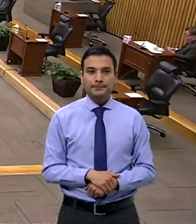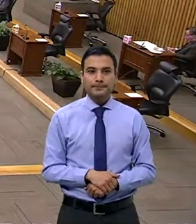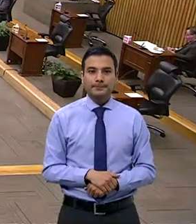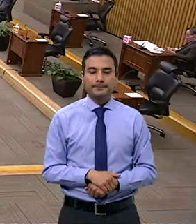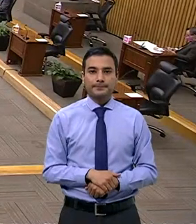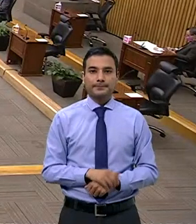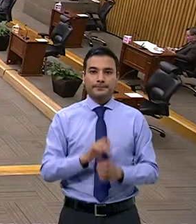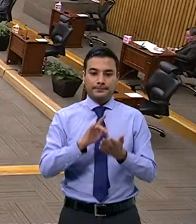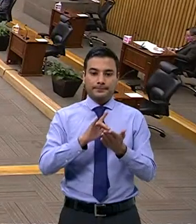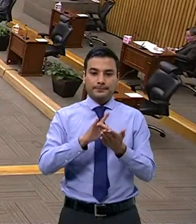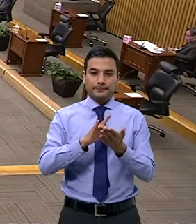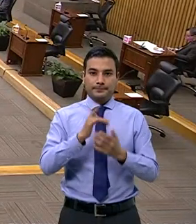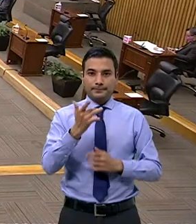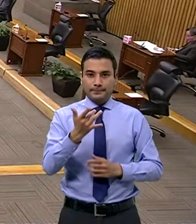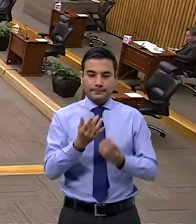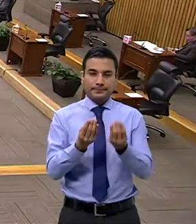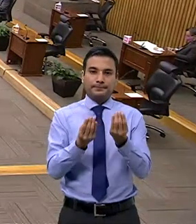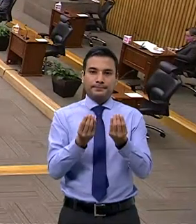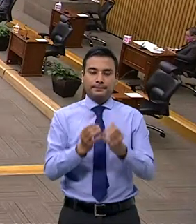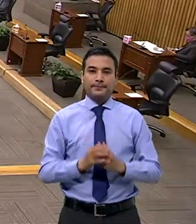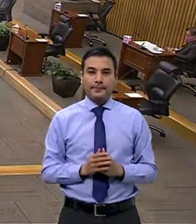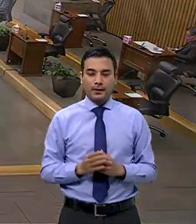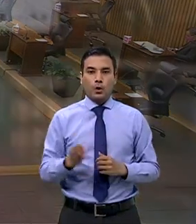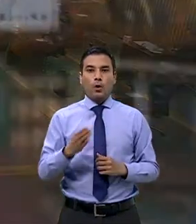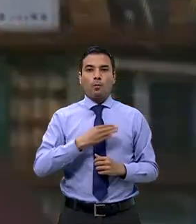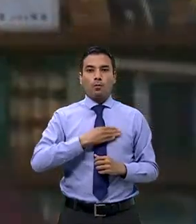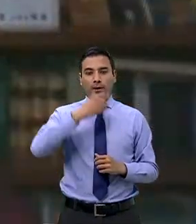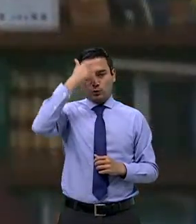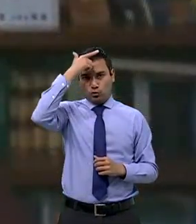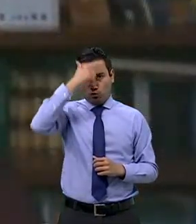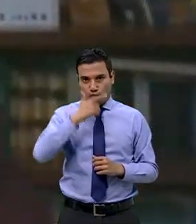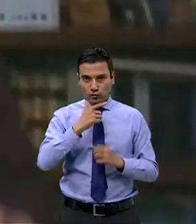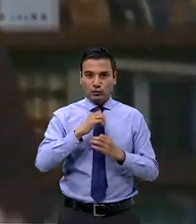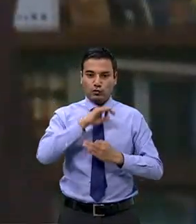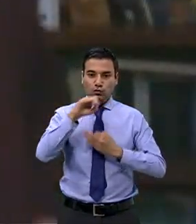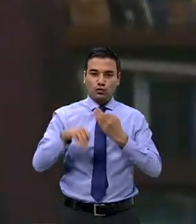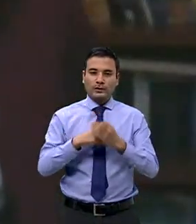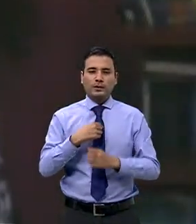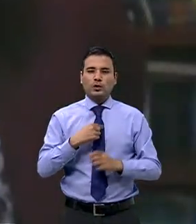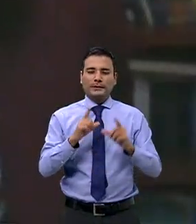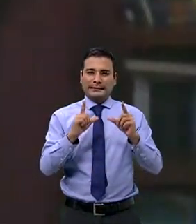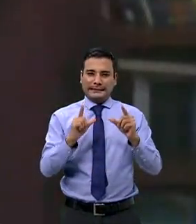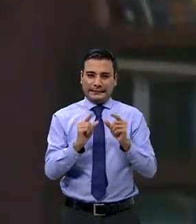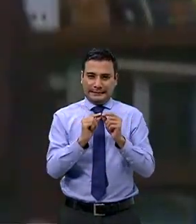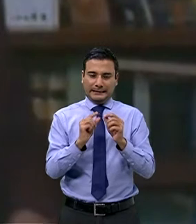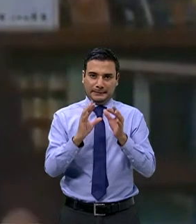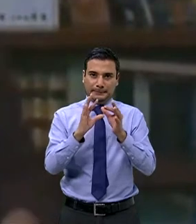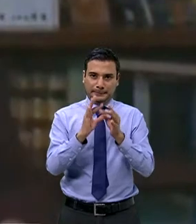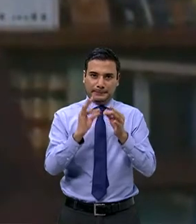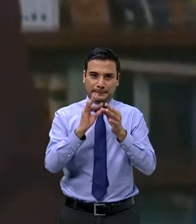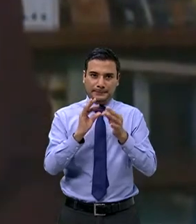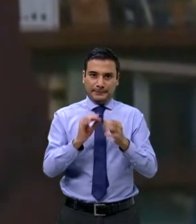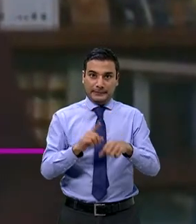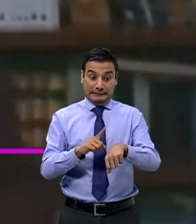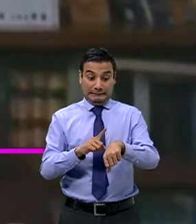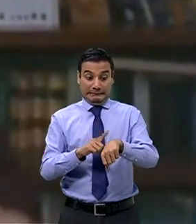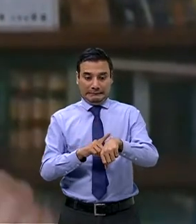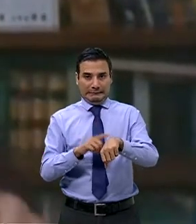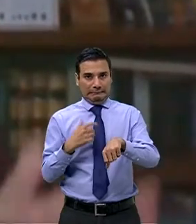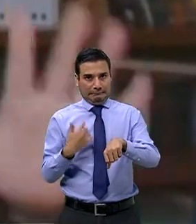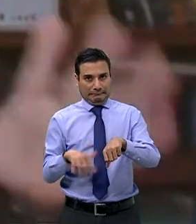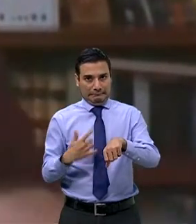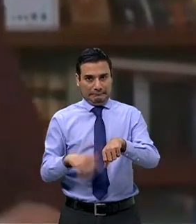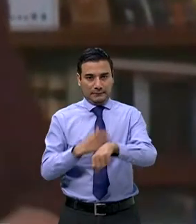muchas gracias presidente muy buenas noches a todas ya todos y trataré de ser muy breve también por la hora yo